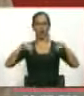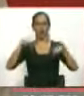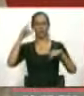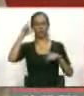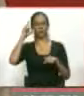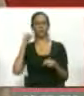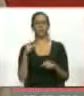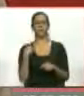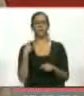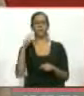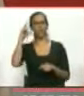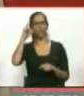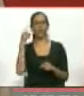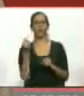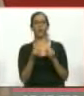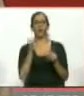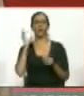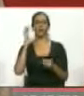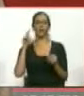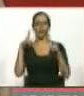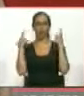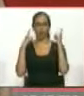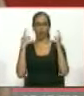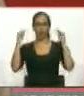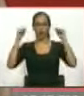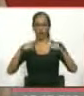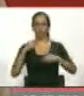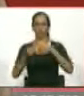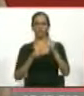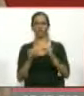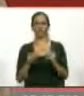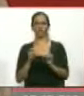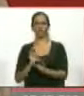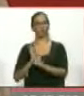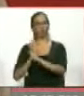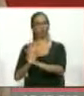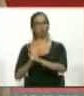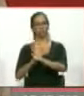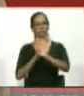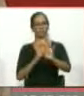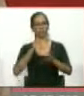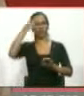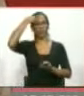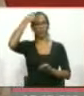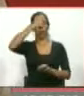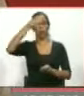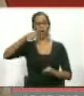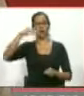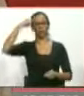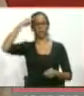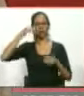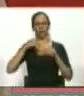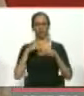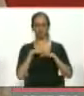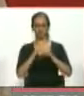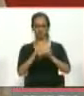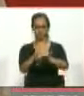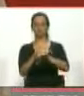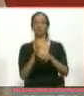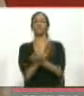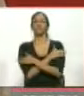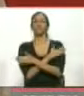primer día como estado la guaira hoy se realizó un desfile cívico-militar desde acá nuestras felicitaciones al